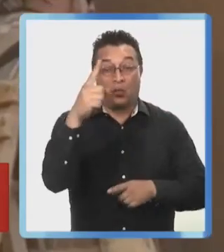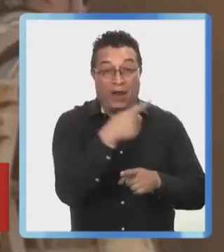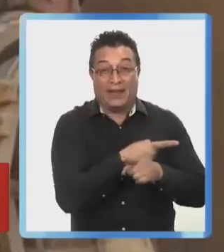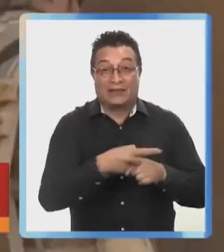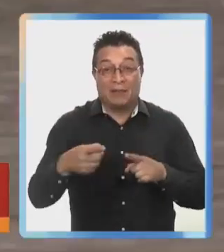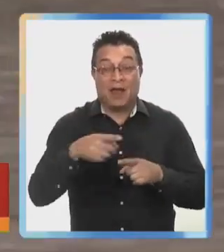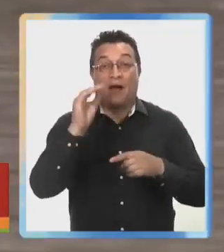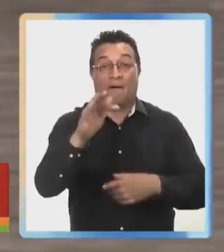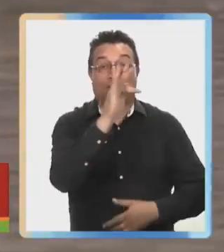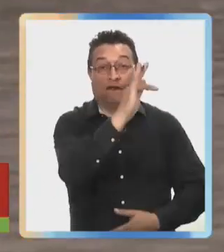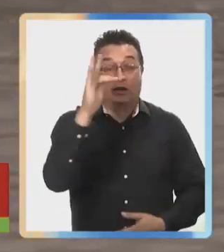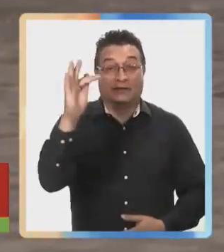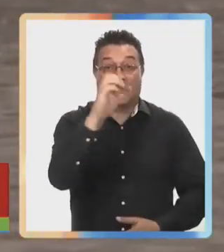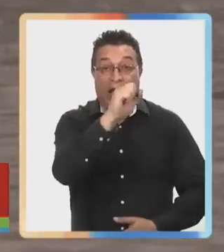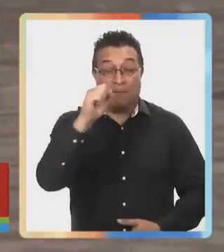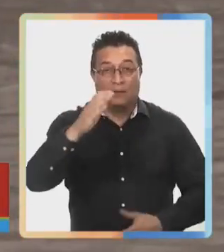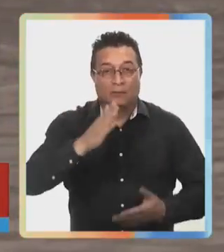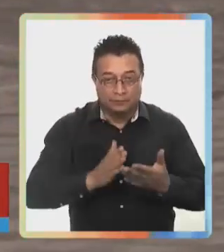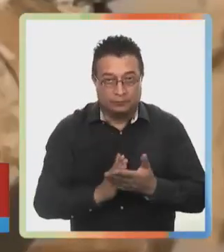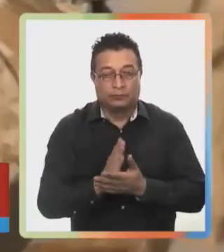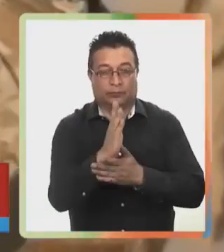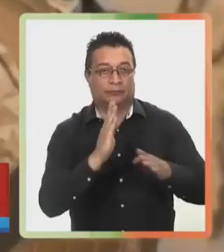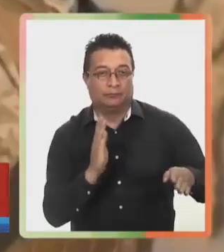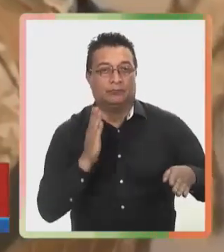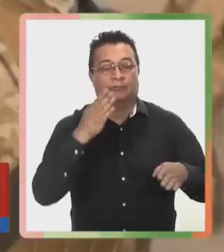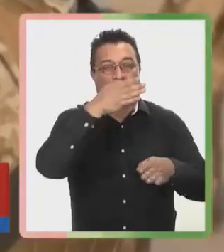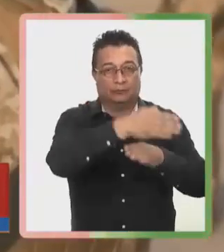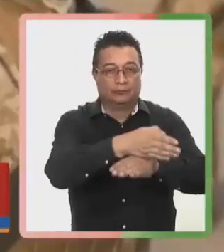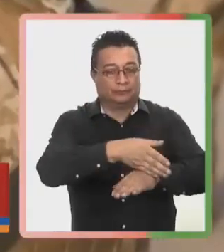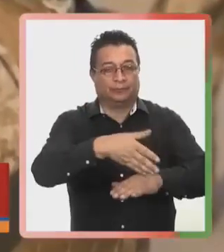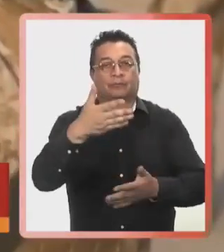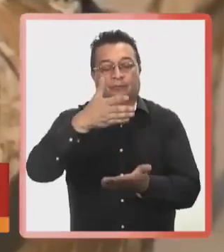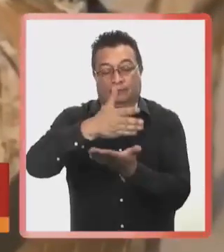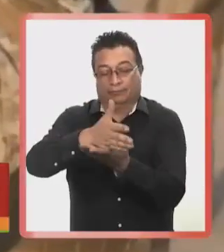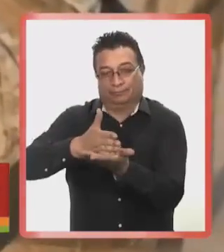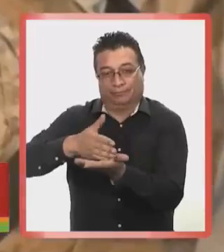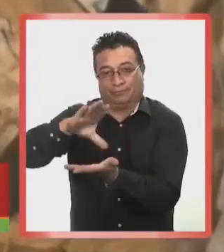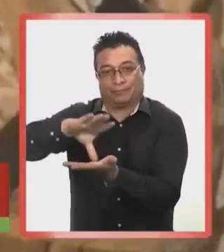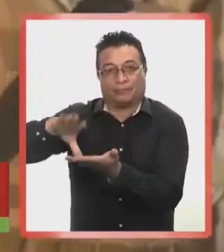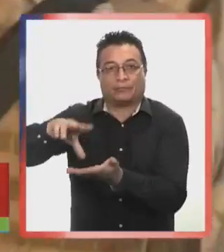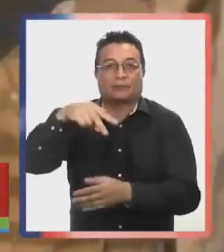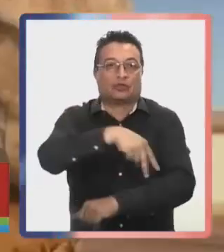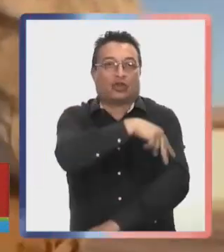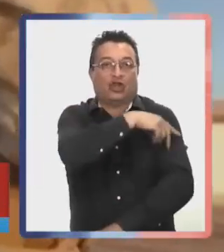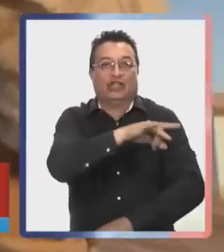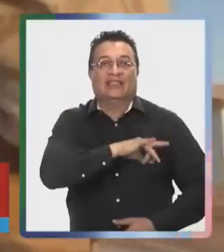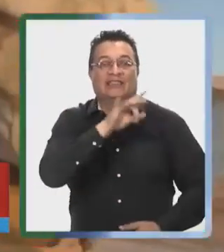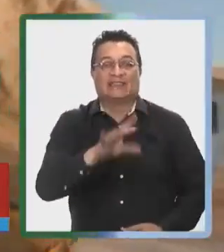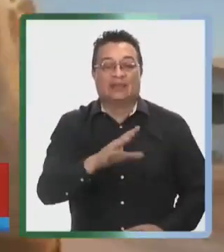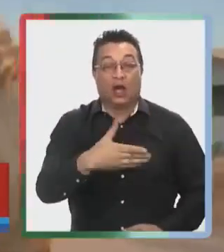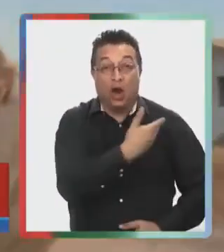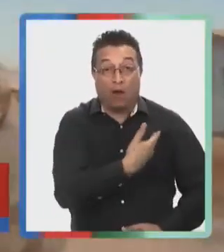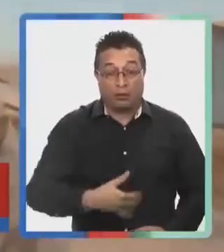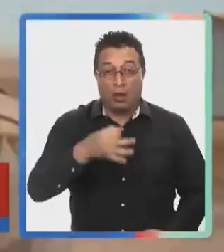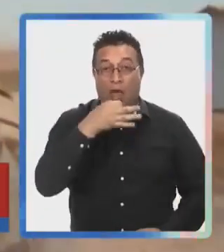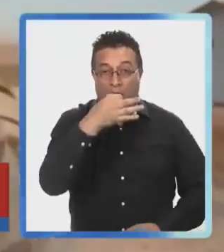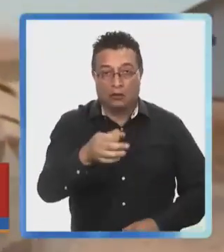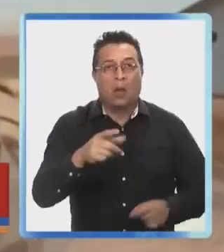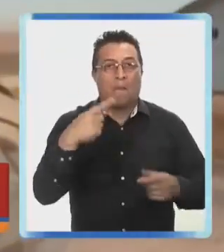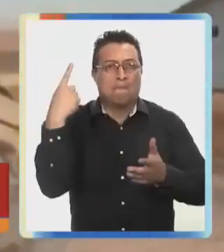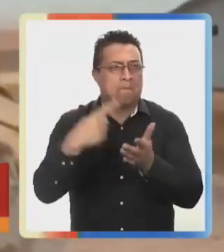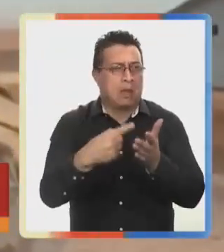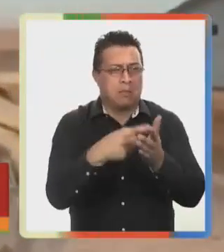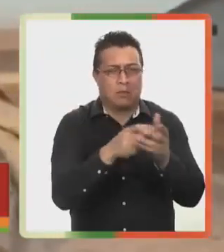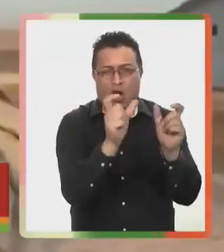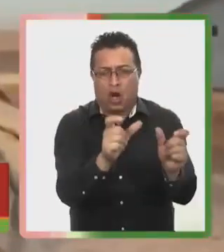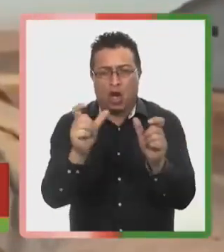Se cumple una semana desde que las Fuerzas Armadas comenzaron su despliegue por las fronteras del norte de Chile. El gobierno asegura que han habido